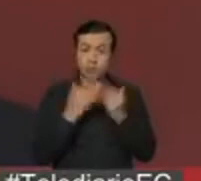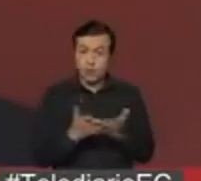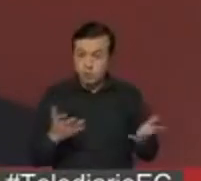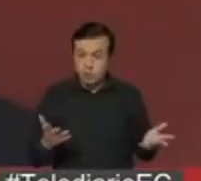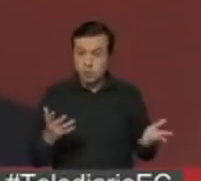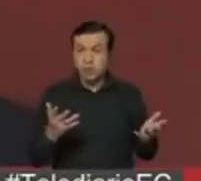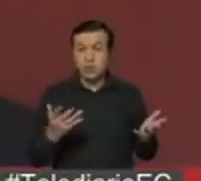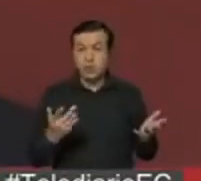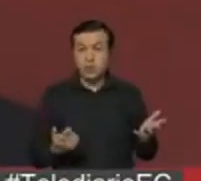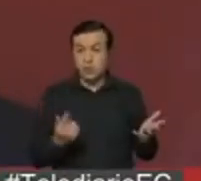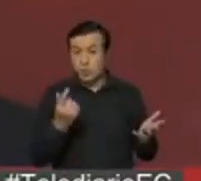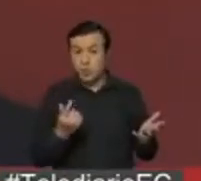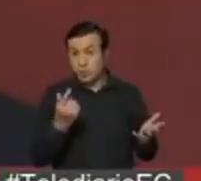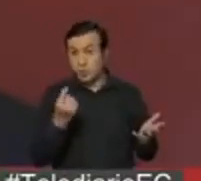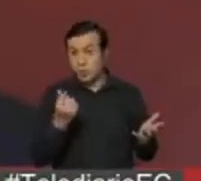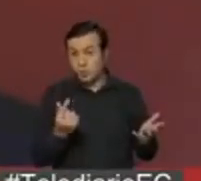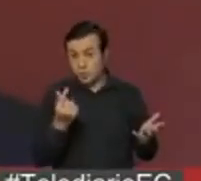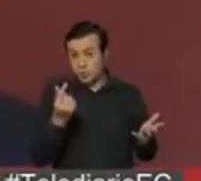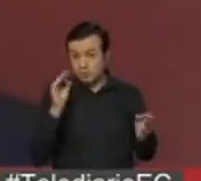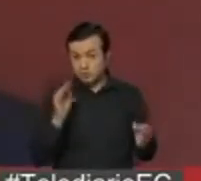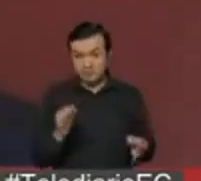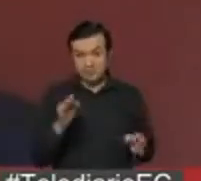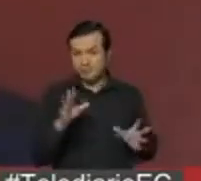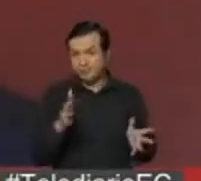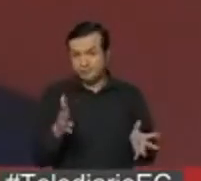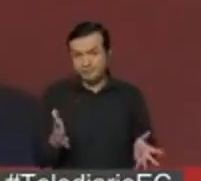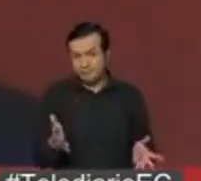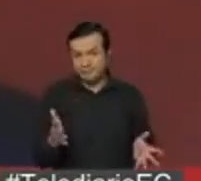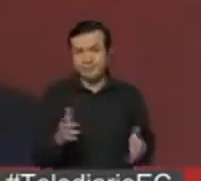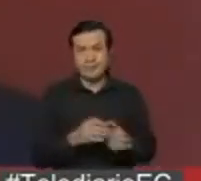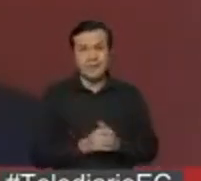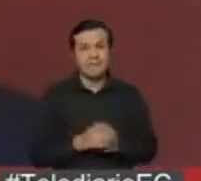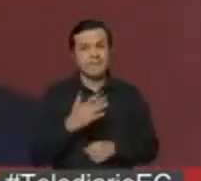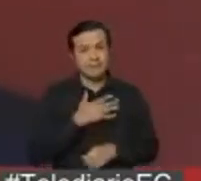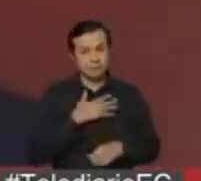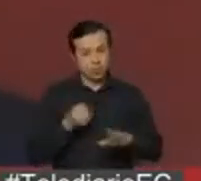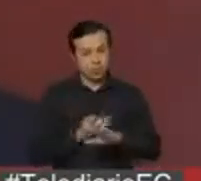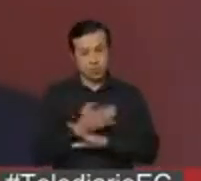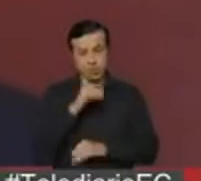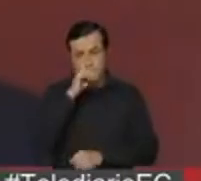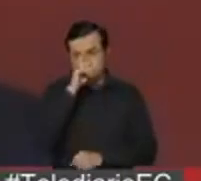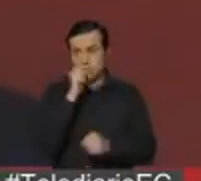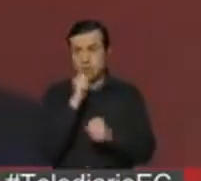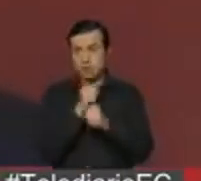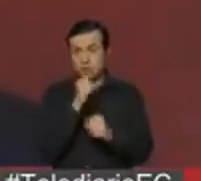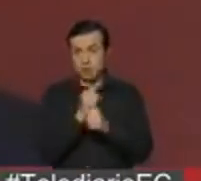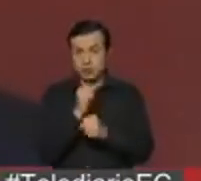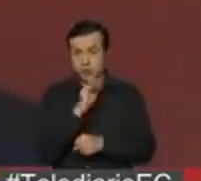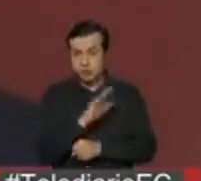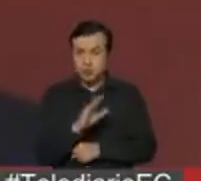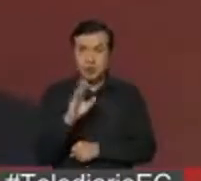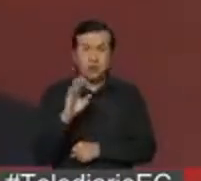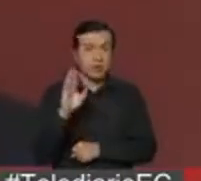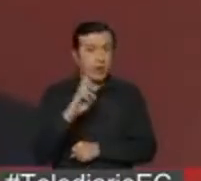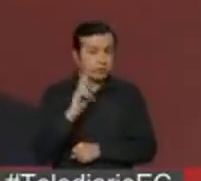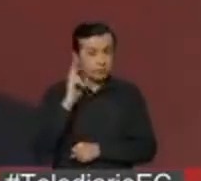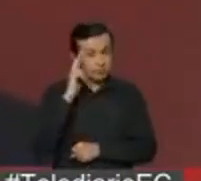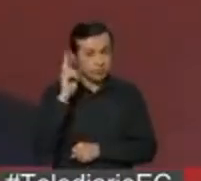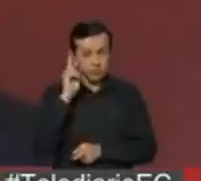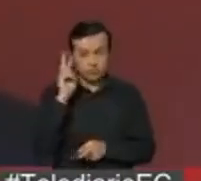márgenes de utilidad son bastante limitados. Entonces, mi sugerencia a los trabajadores es que miren bien